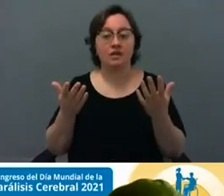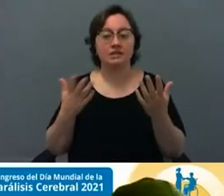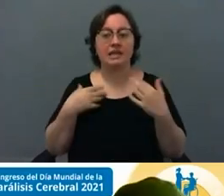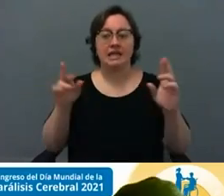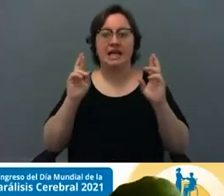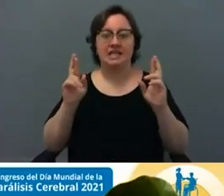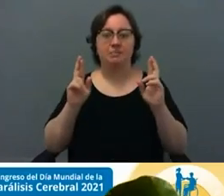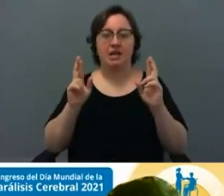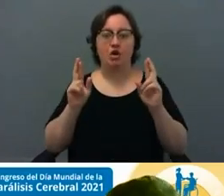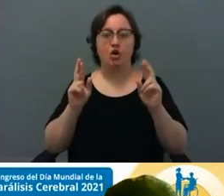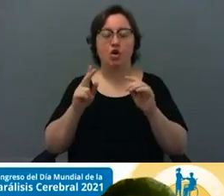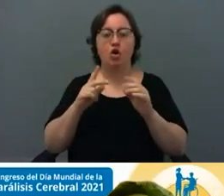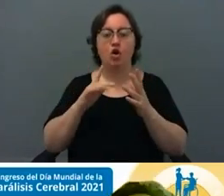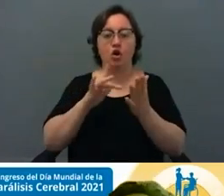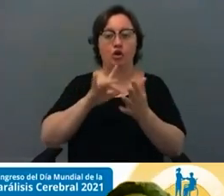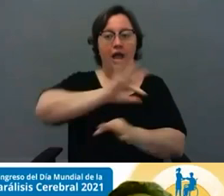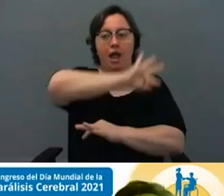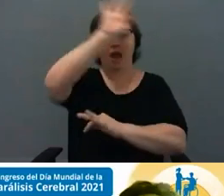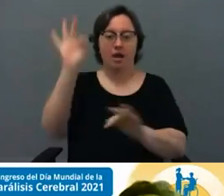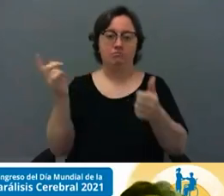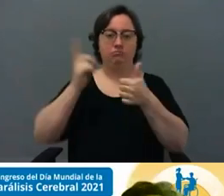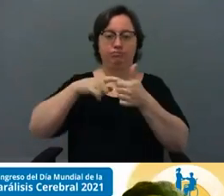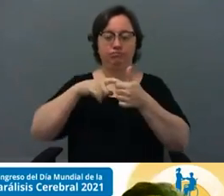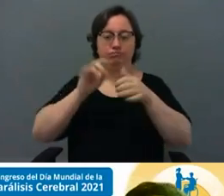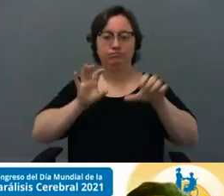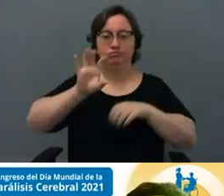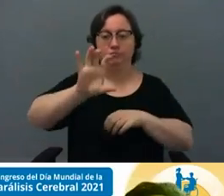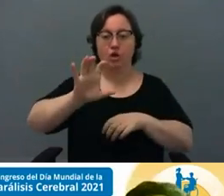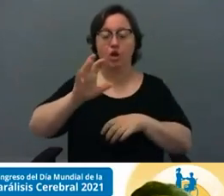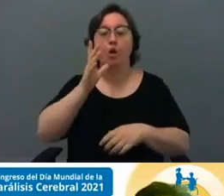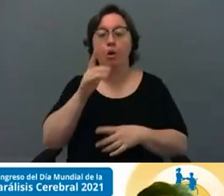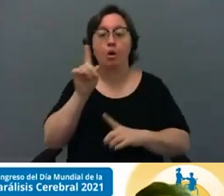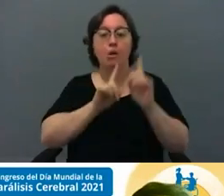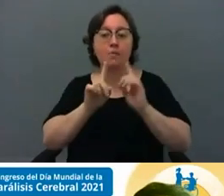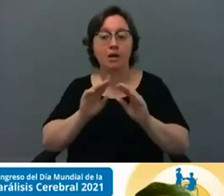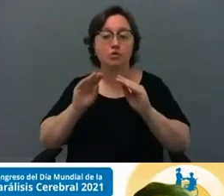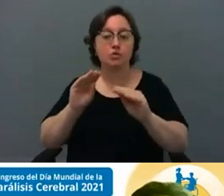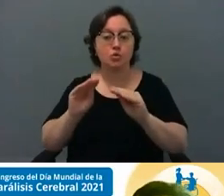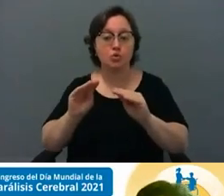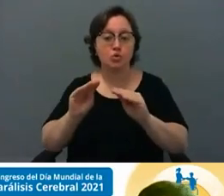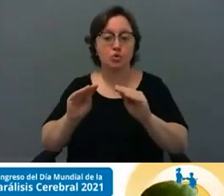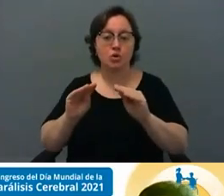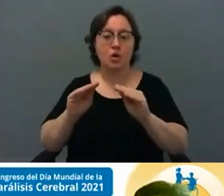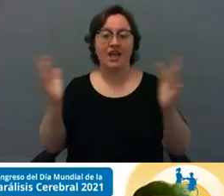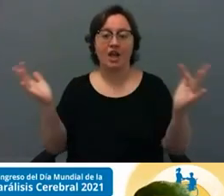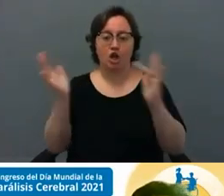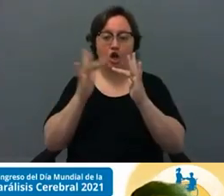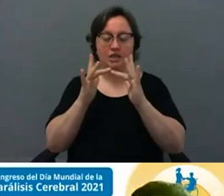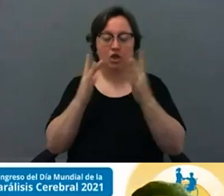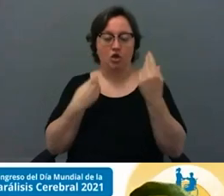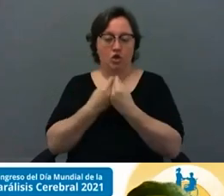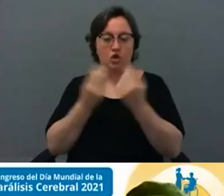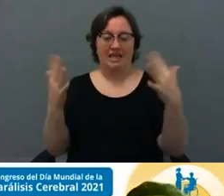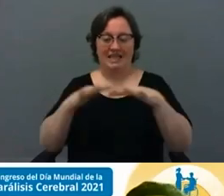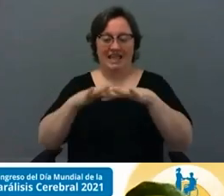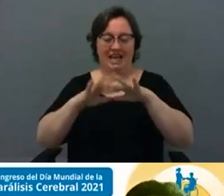esperamos se pueda conectar a lo largo de esta mañana, ya que ha tenido algunos problemas de conexión. En el momento